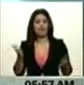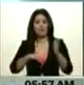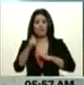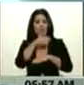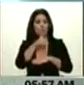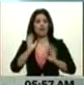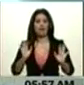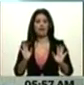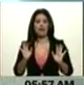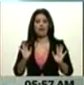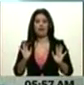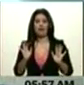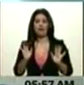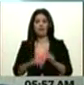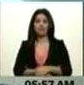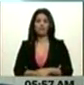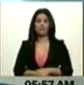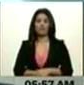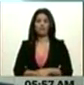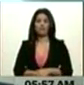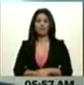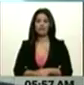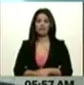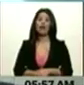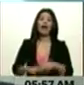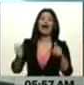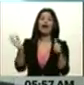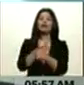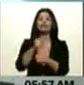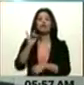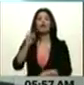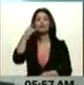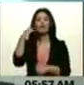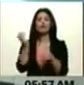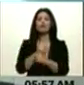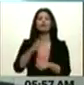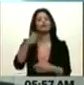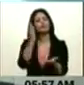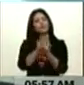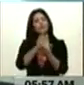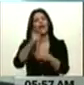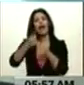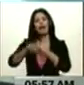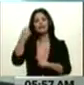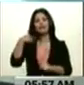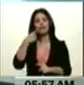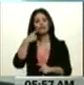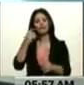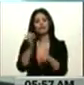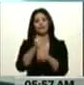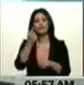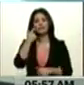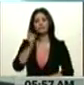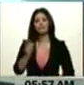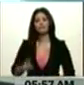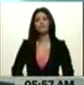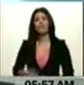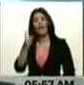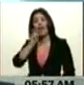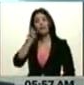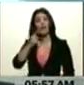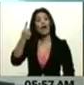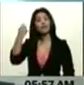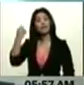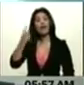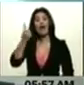Ah, lo consiguieron. Bravo. Estaba en limpio, se lo dije. Todo el tiempo se lo estoy diciendo. Ese fue el de ayer, el que estaba en limpio. Eso fue ayer.